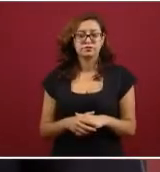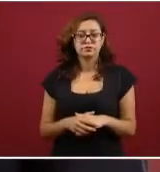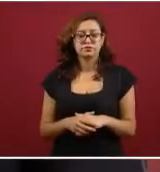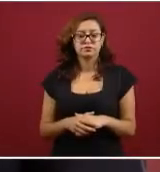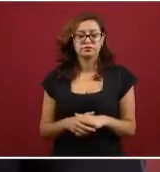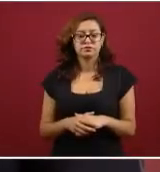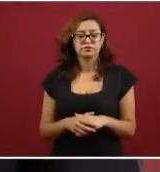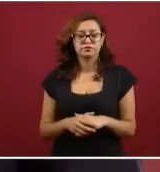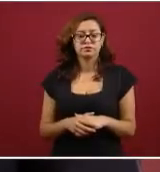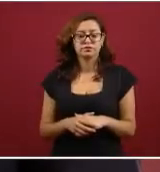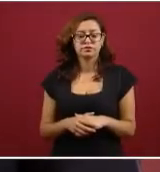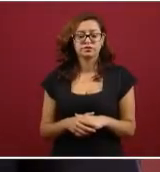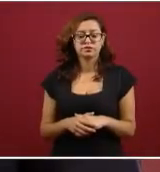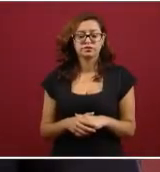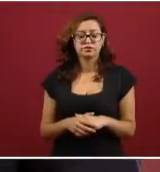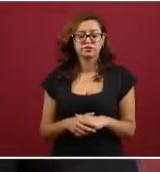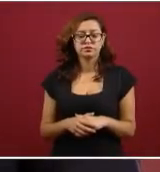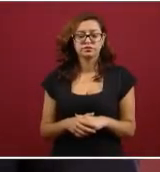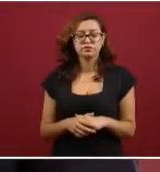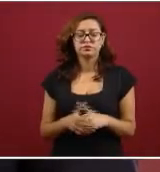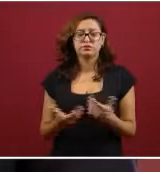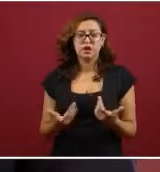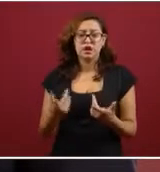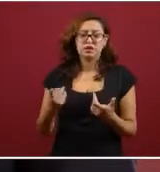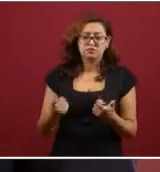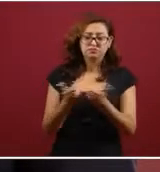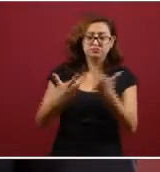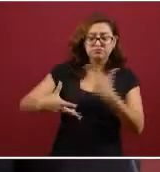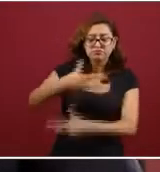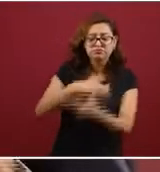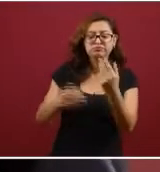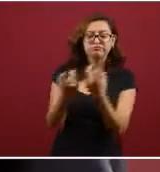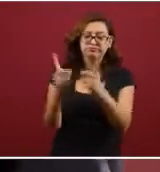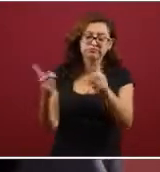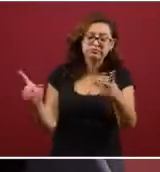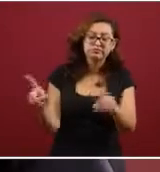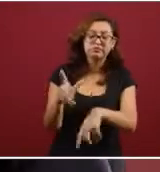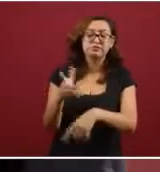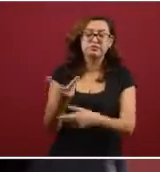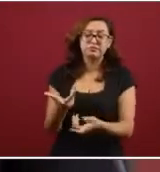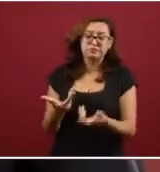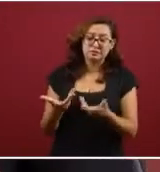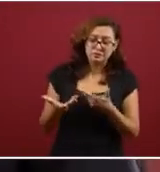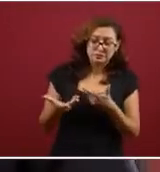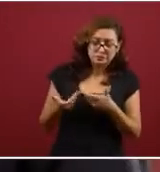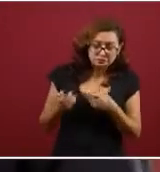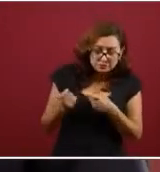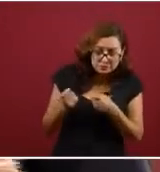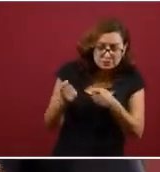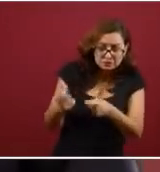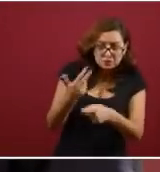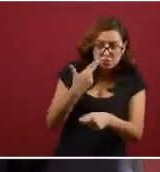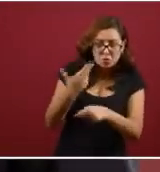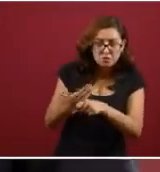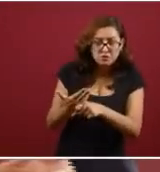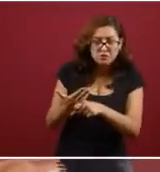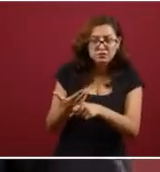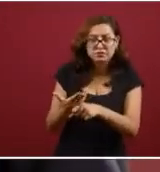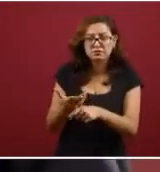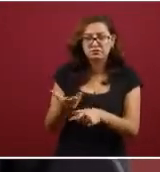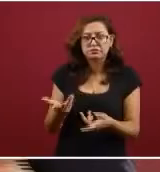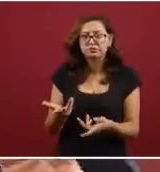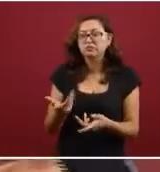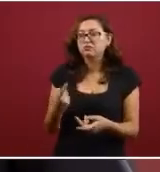para el funcionamiento de la banca de desarrollo y no había en esto